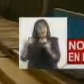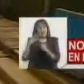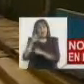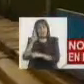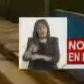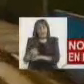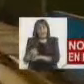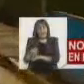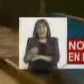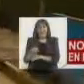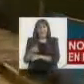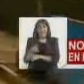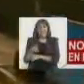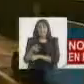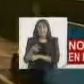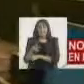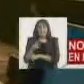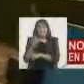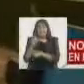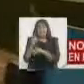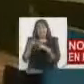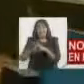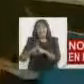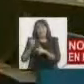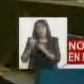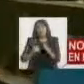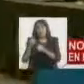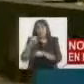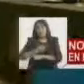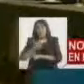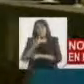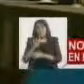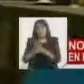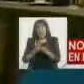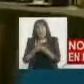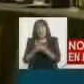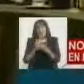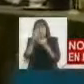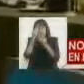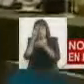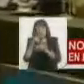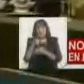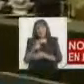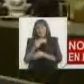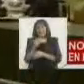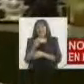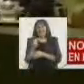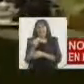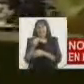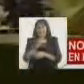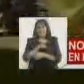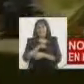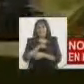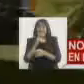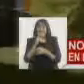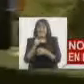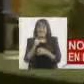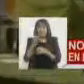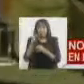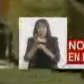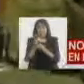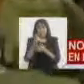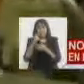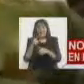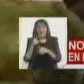Rica. Han generado en los últimos días pues algunos reportes de policías e inspectores